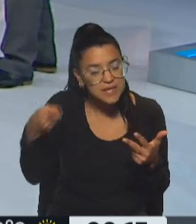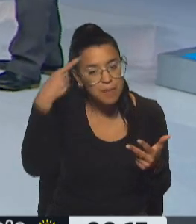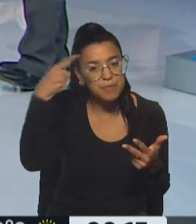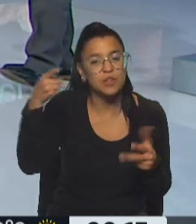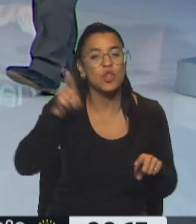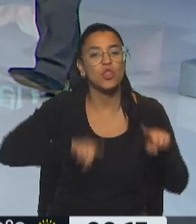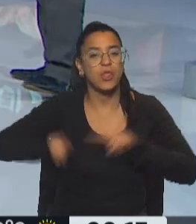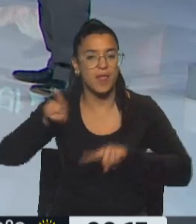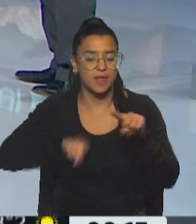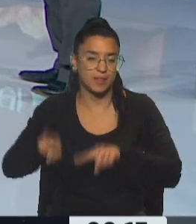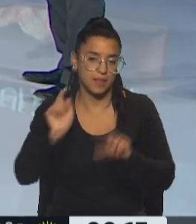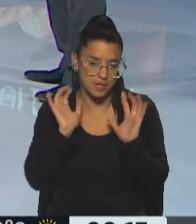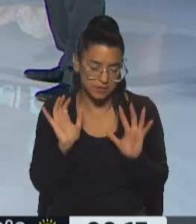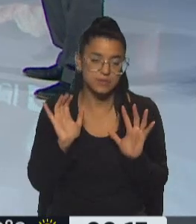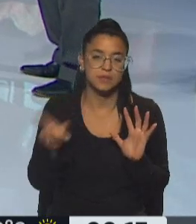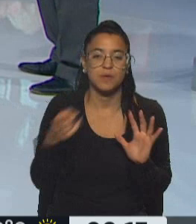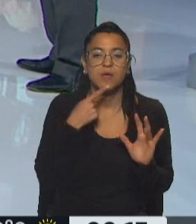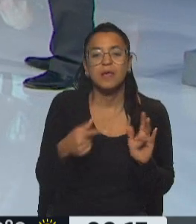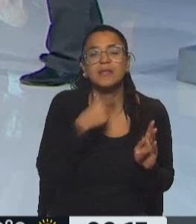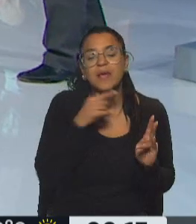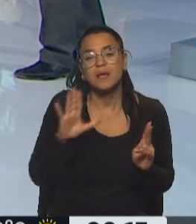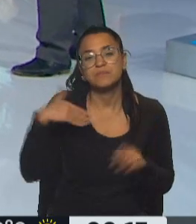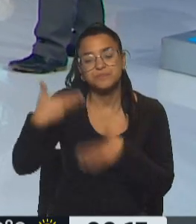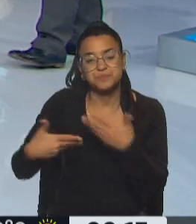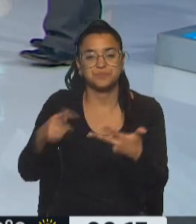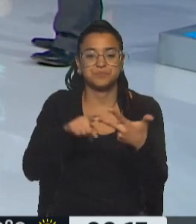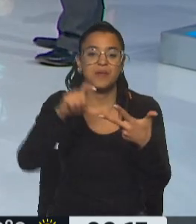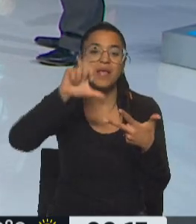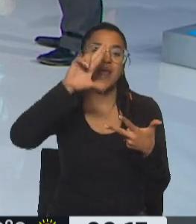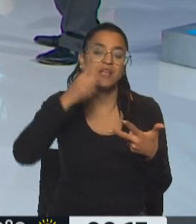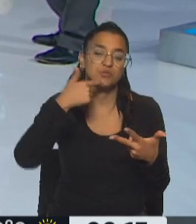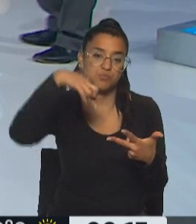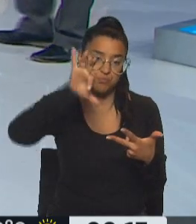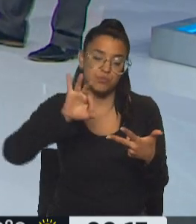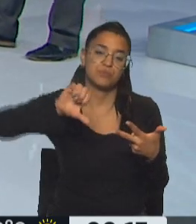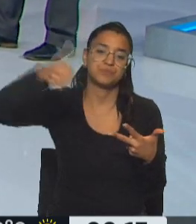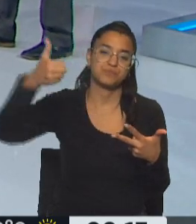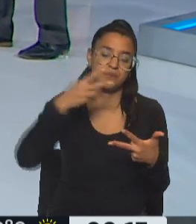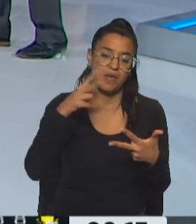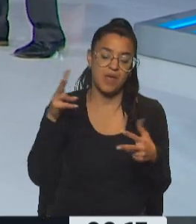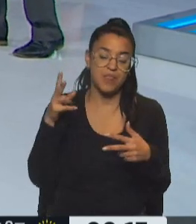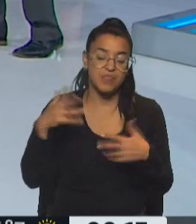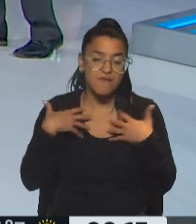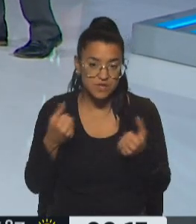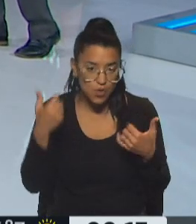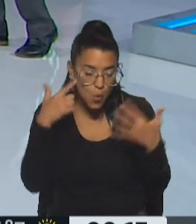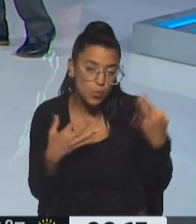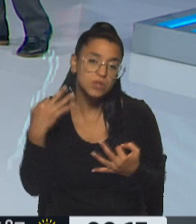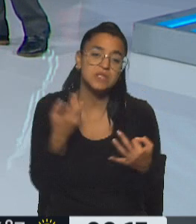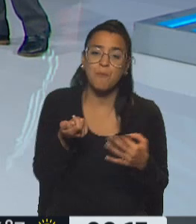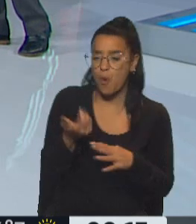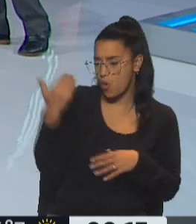los dirigentes por el perfil que desean para la sucesión. Hernán Crespo, que ya sabemos que ganó con Defensa y Justicia. Tiene pocos años como